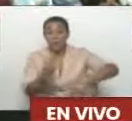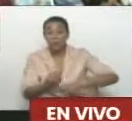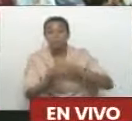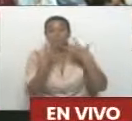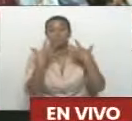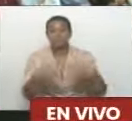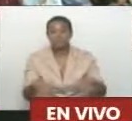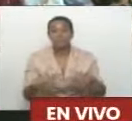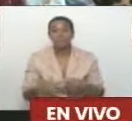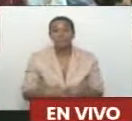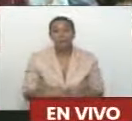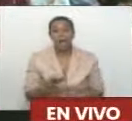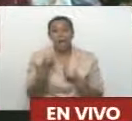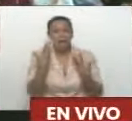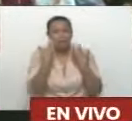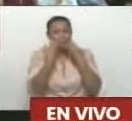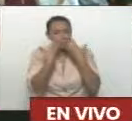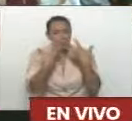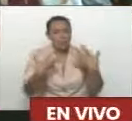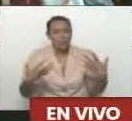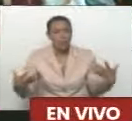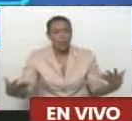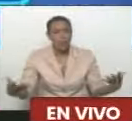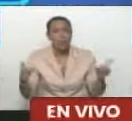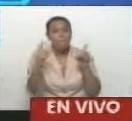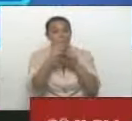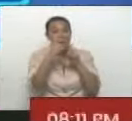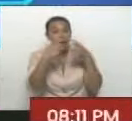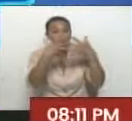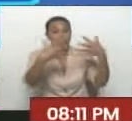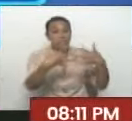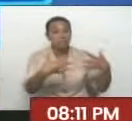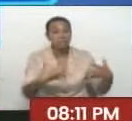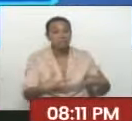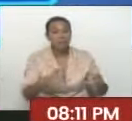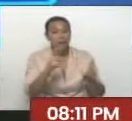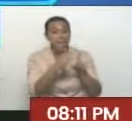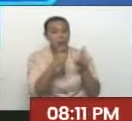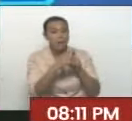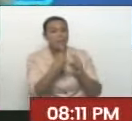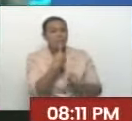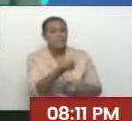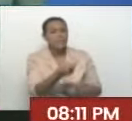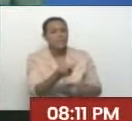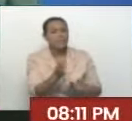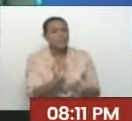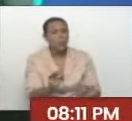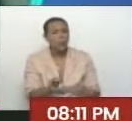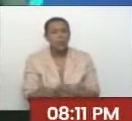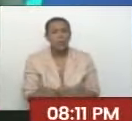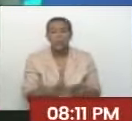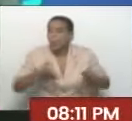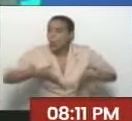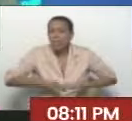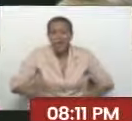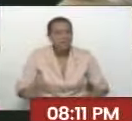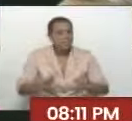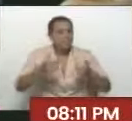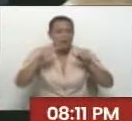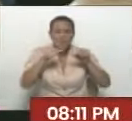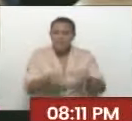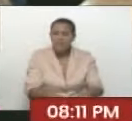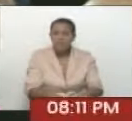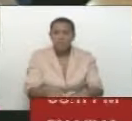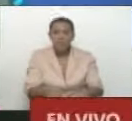años. Y hay una expresión ahí, Génesis. Hay una expresión bien bonito que no nacimos para